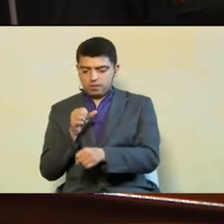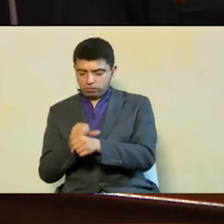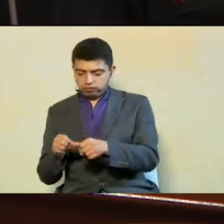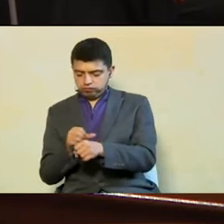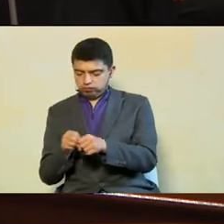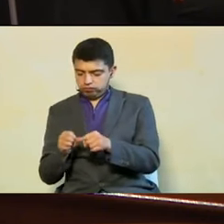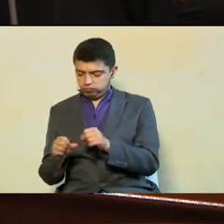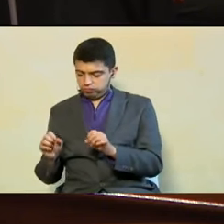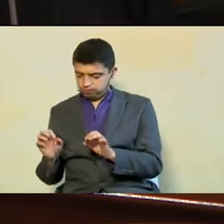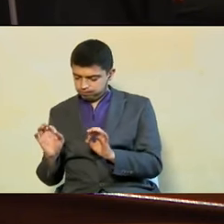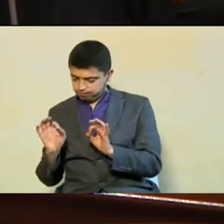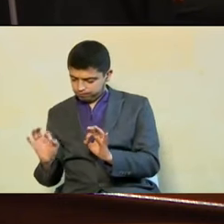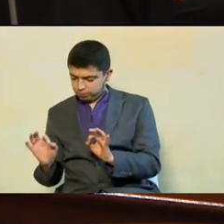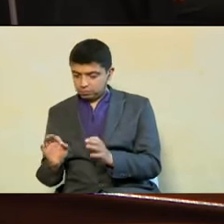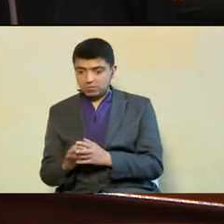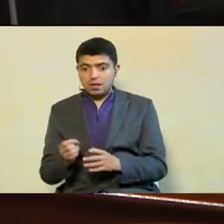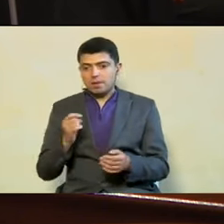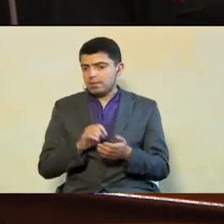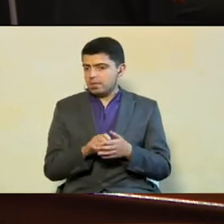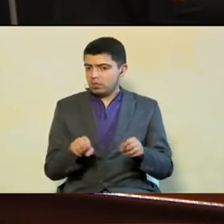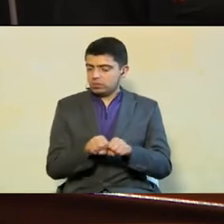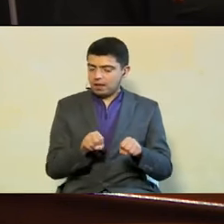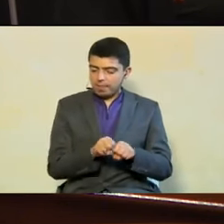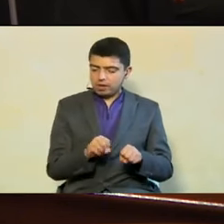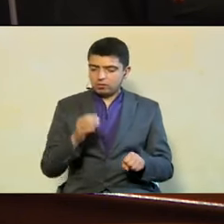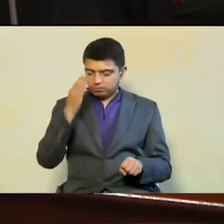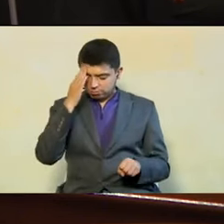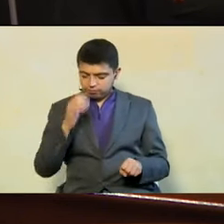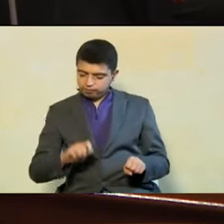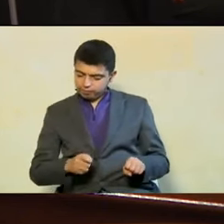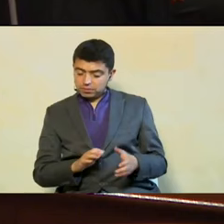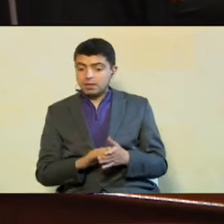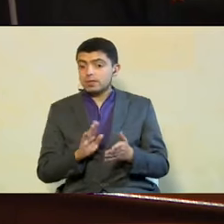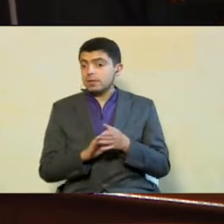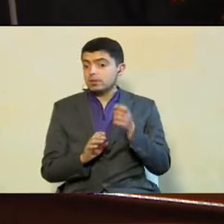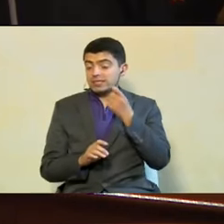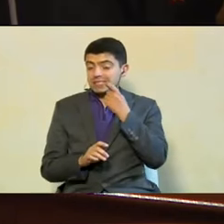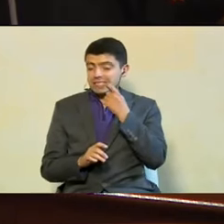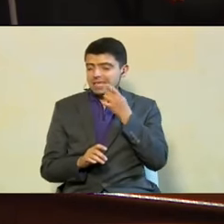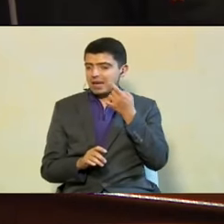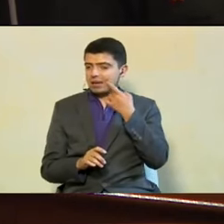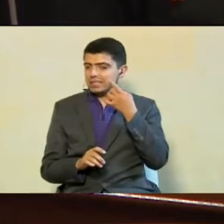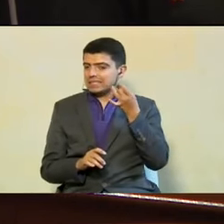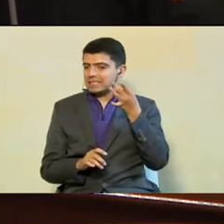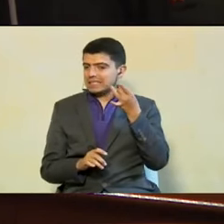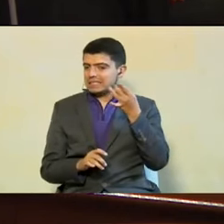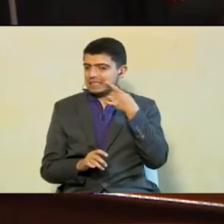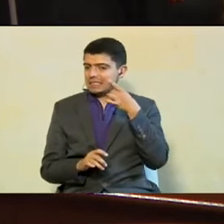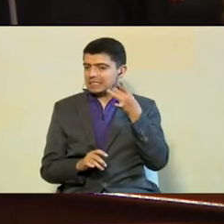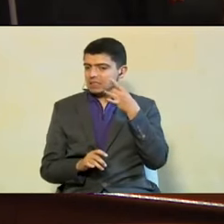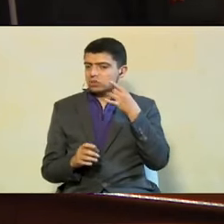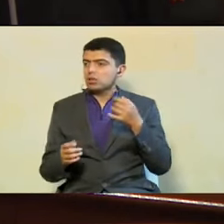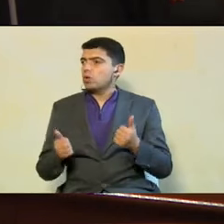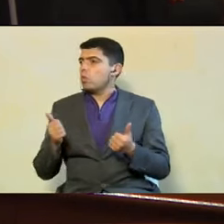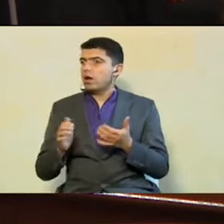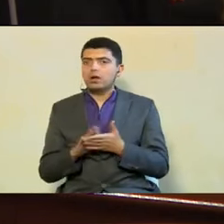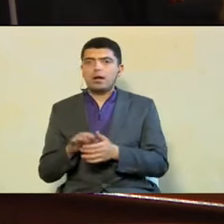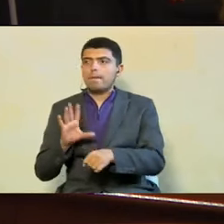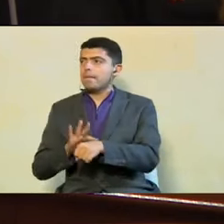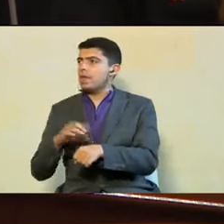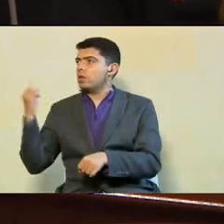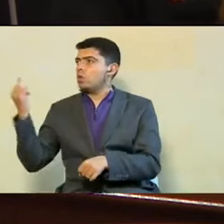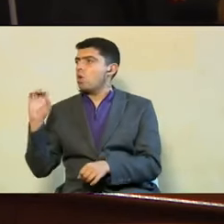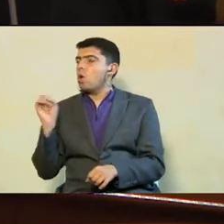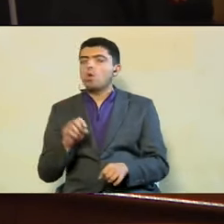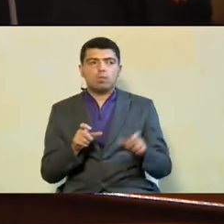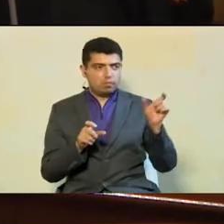zapatos si a usted le duele una muela dónde va a un médico general o a un odontólogo Pues a un odontólogo y no